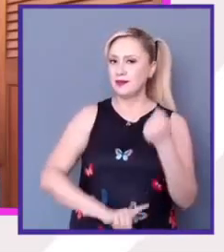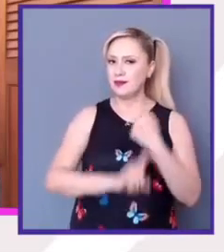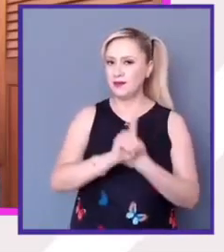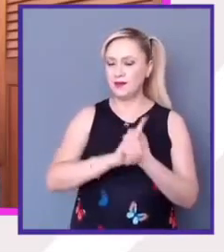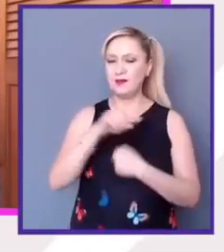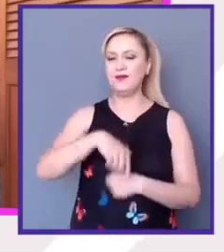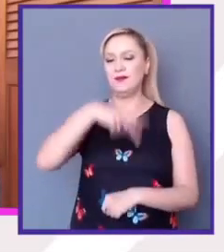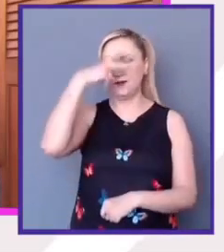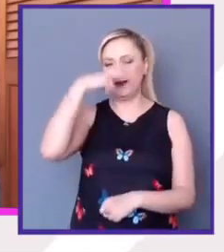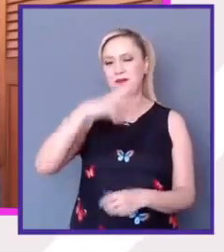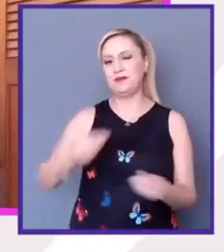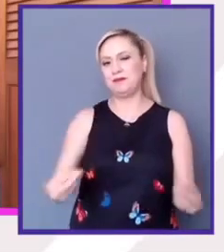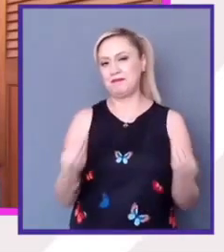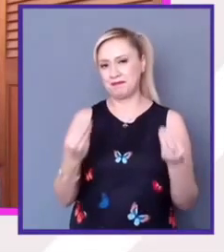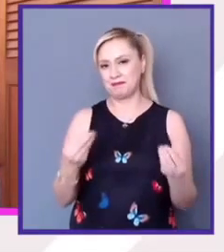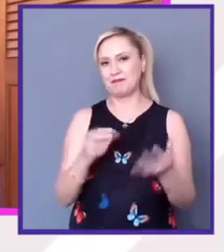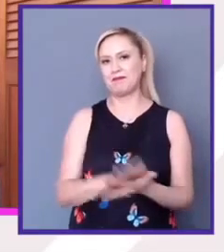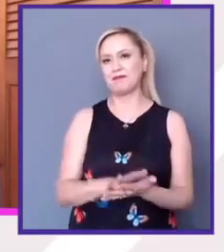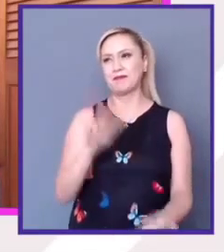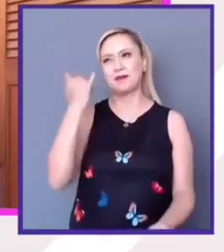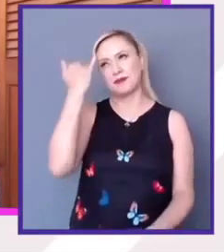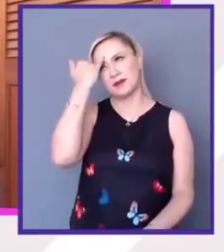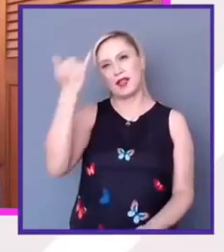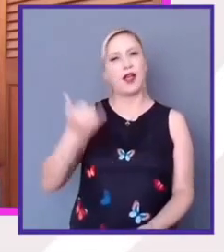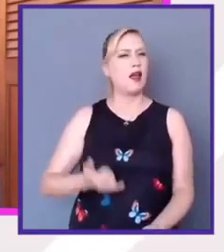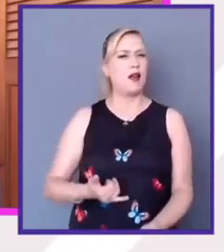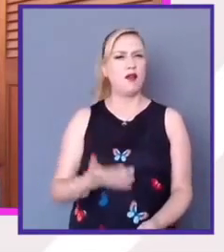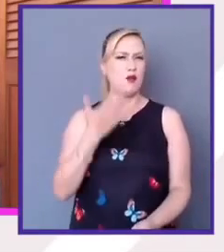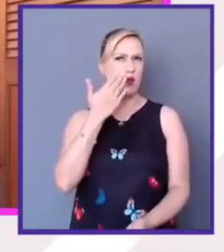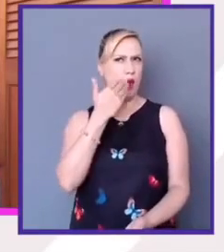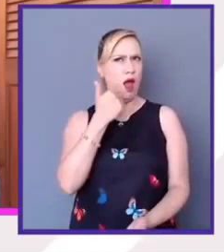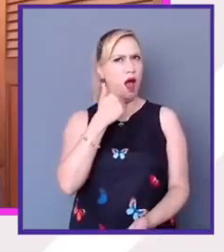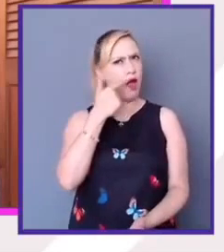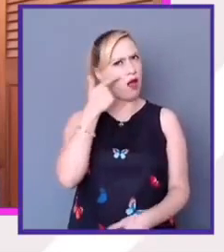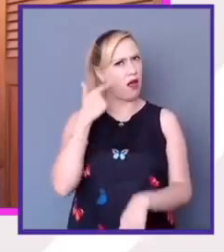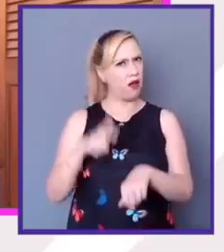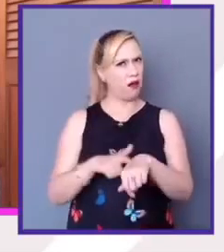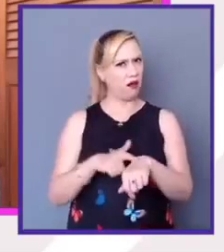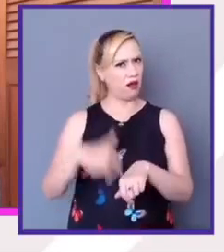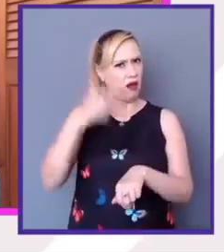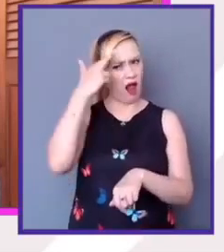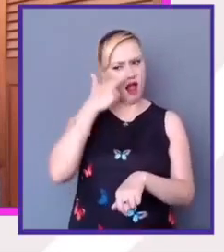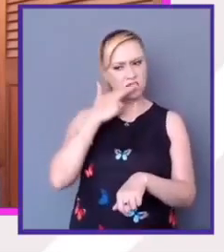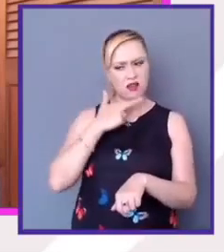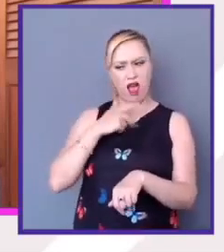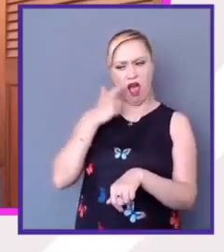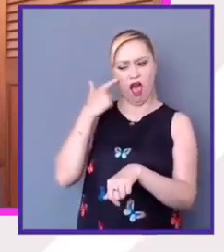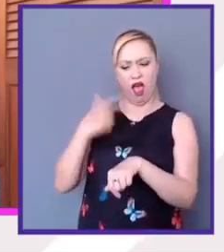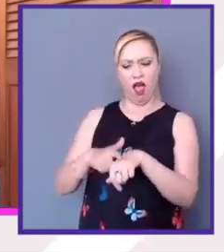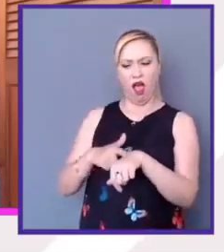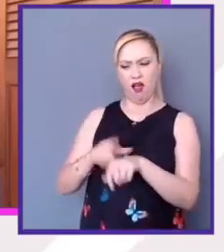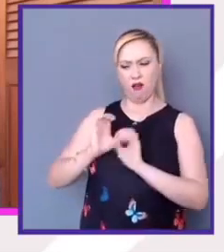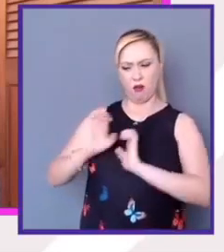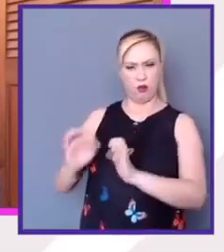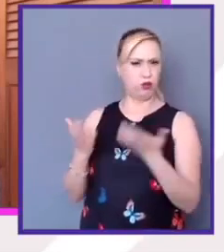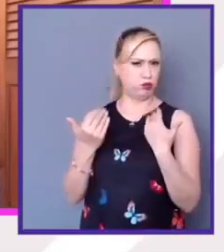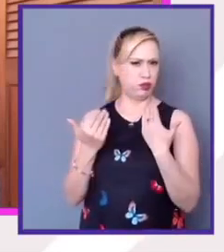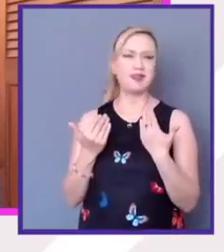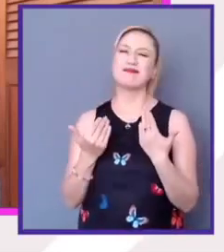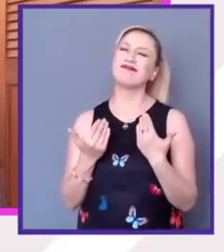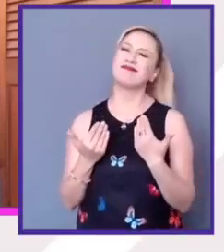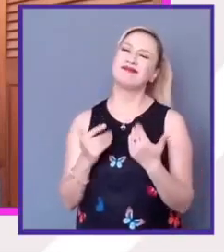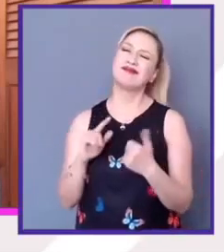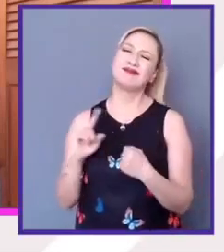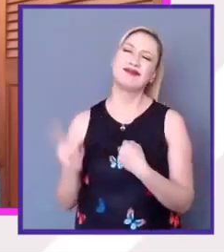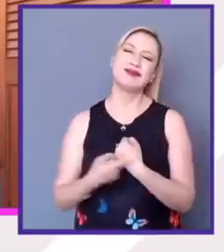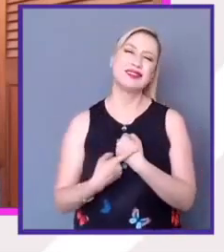¿no? Se cree que no hay racismo, cuando en realidad pues estamos plagados justo de racismo. Y la primer forma para